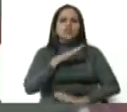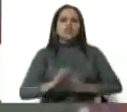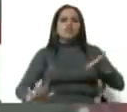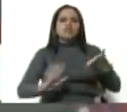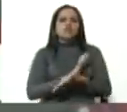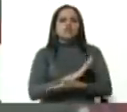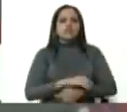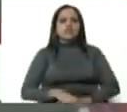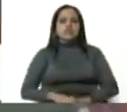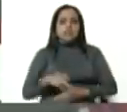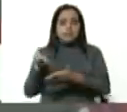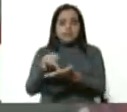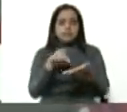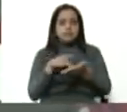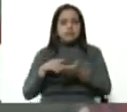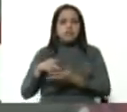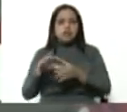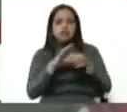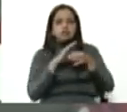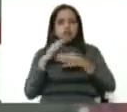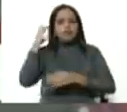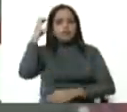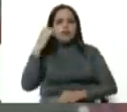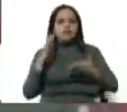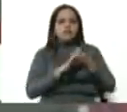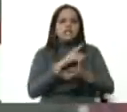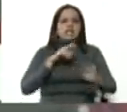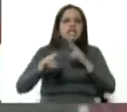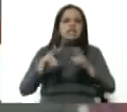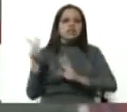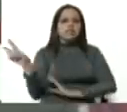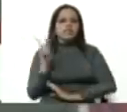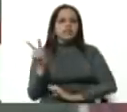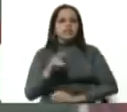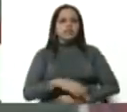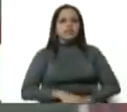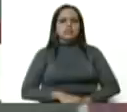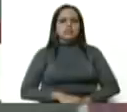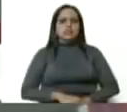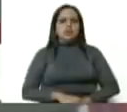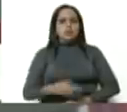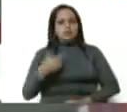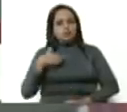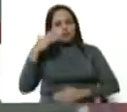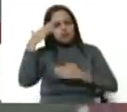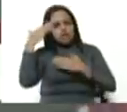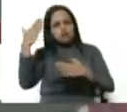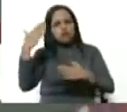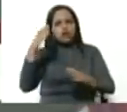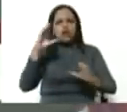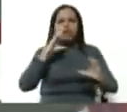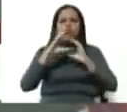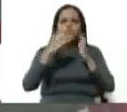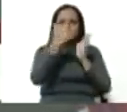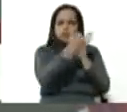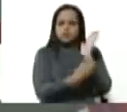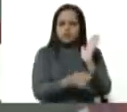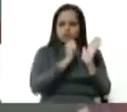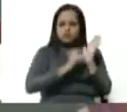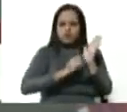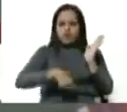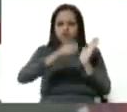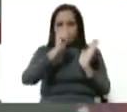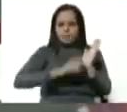el papel que la Unión Europea ha jugado en su relación con Venezuela. Por eso saludo el comunicado conjunto